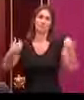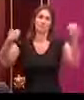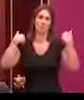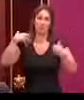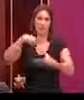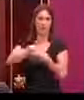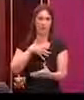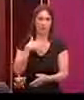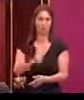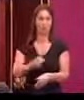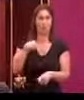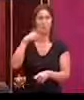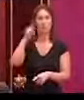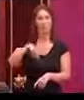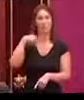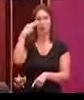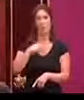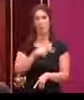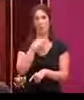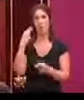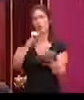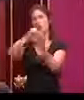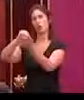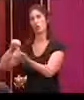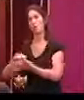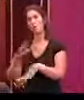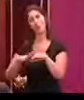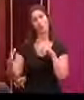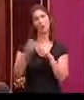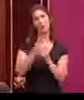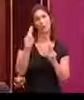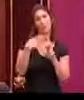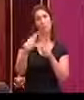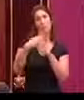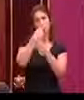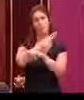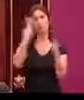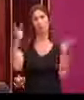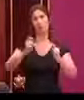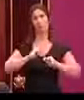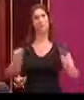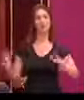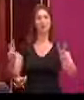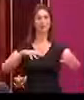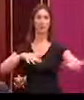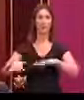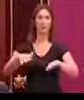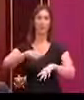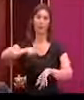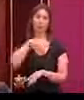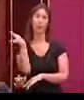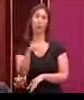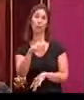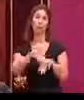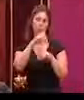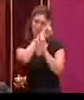desde el Ayuntamiento y también nuestro compromiso con la ciudadanía el llevar a cabo políticas públicas que activen y movilicen a la juventud, porque